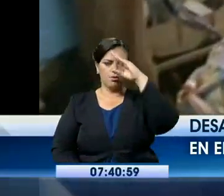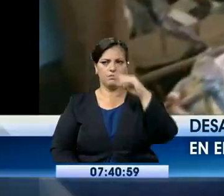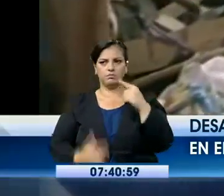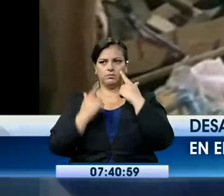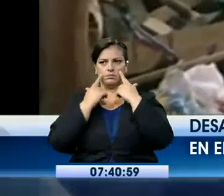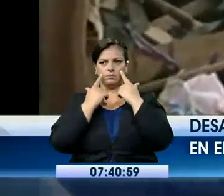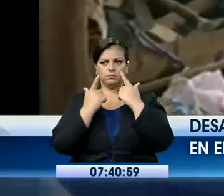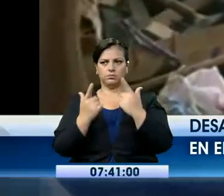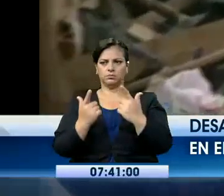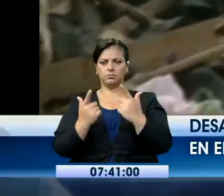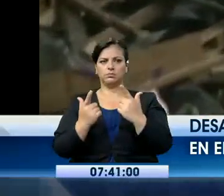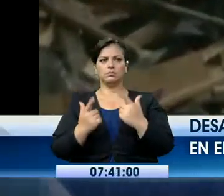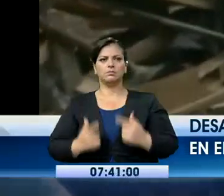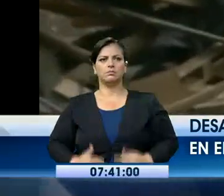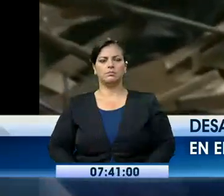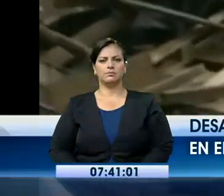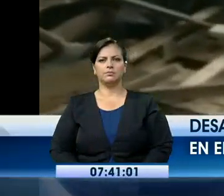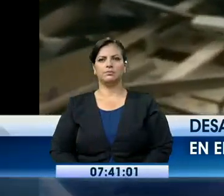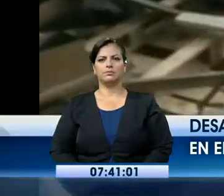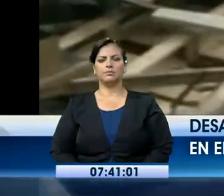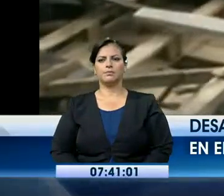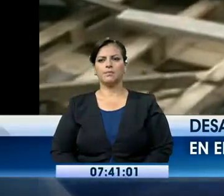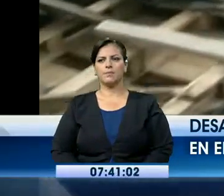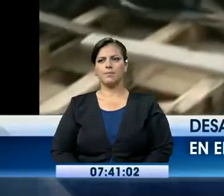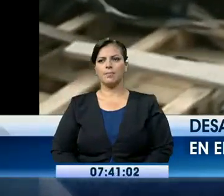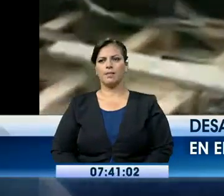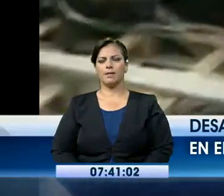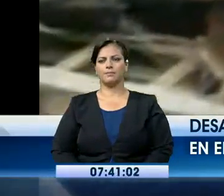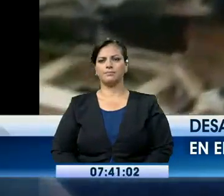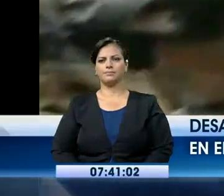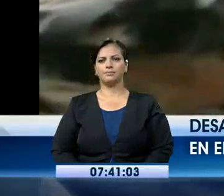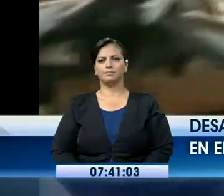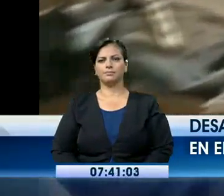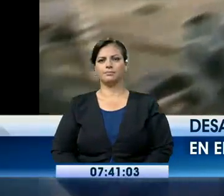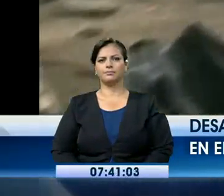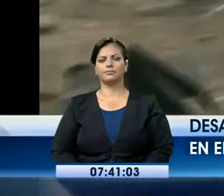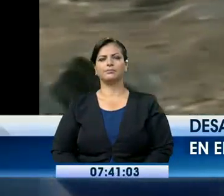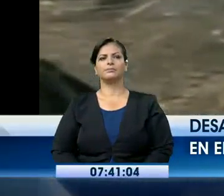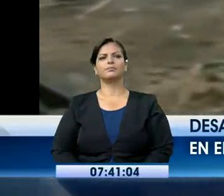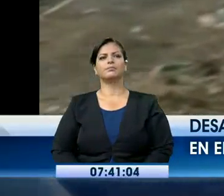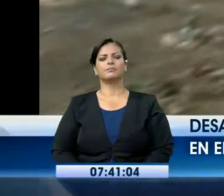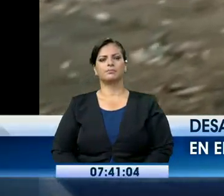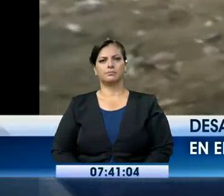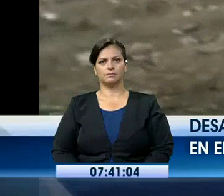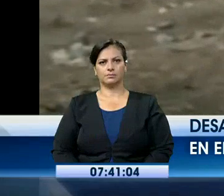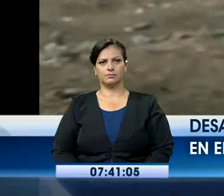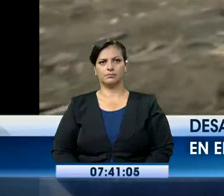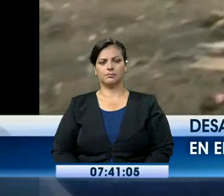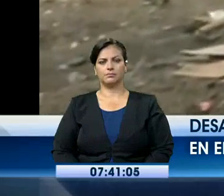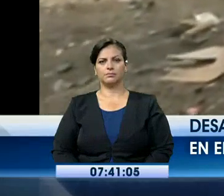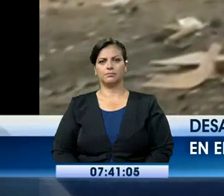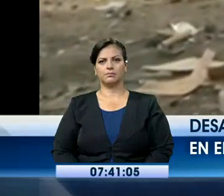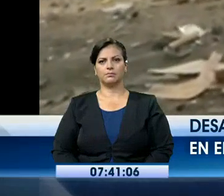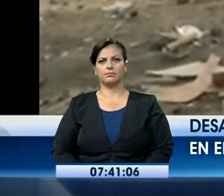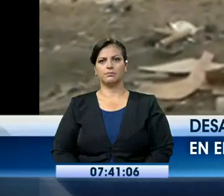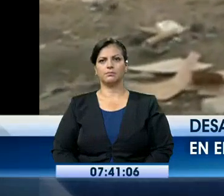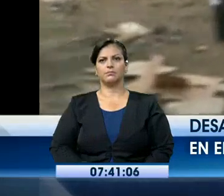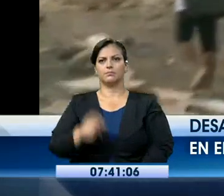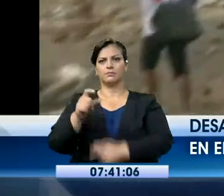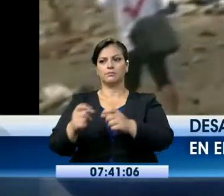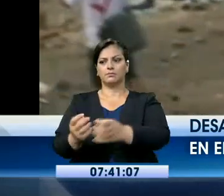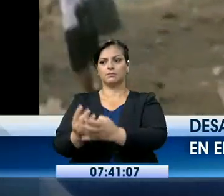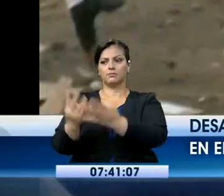autoridades habrían manifestado que ellos llegaron porque alguien les vendió ofreciendo que se trataba de